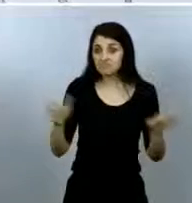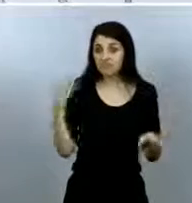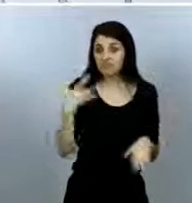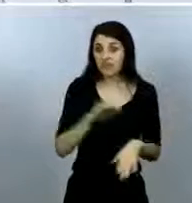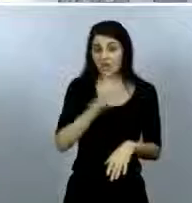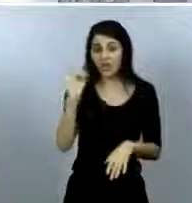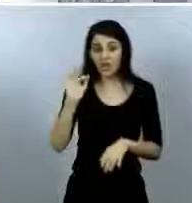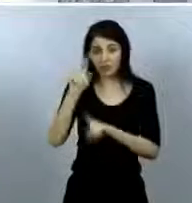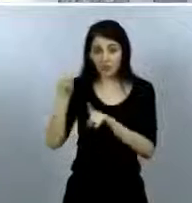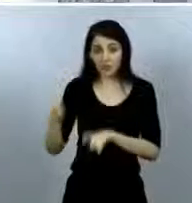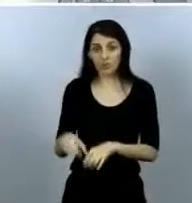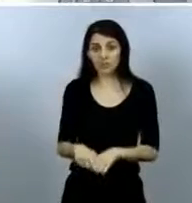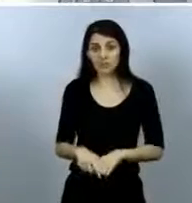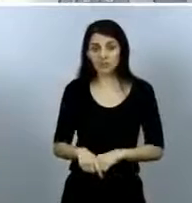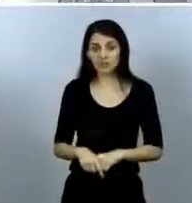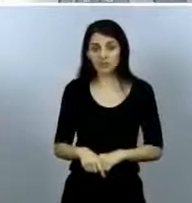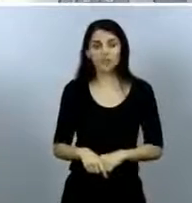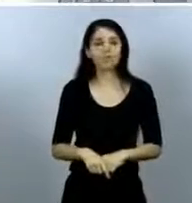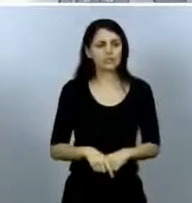allá